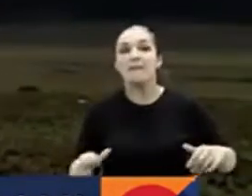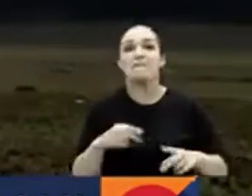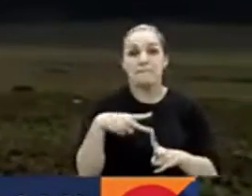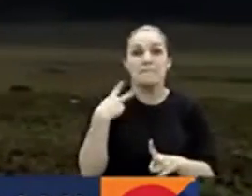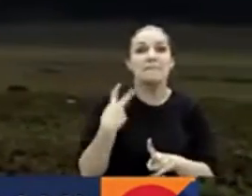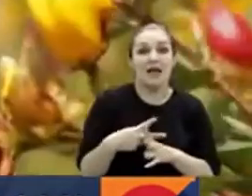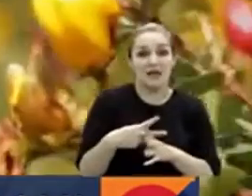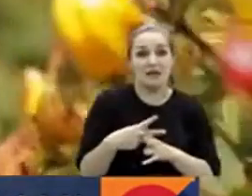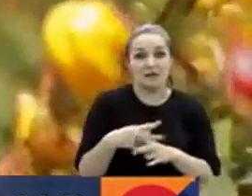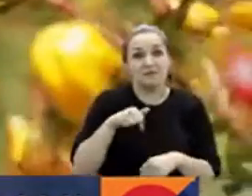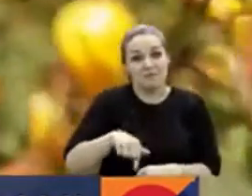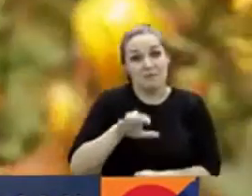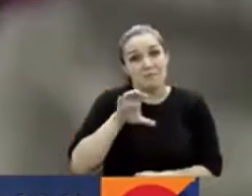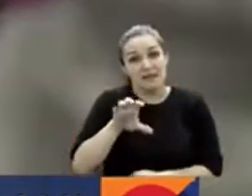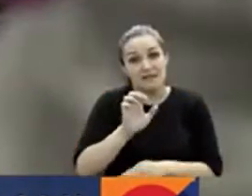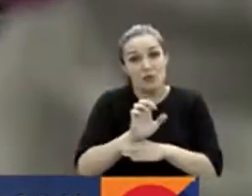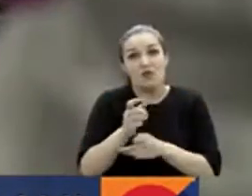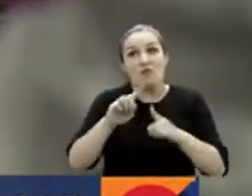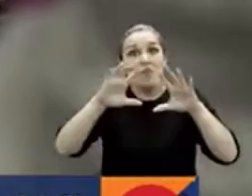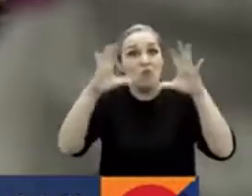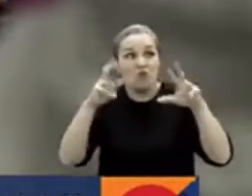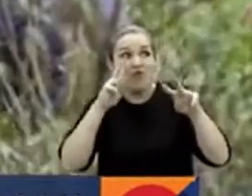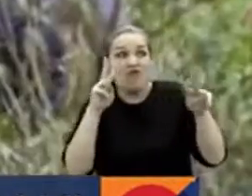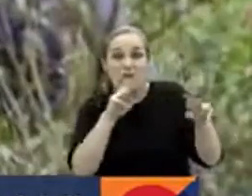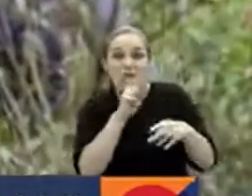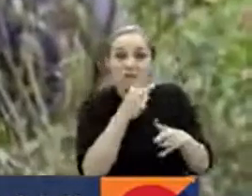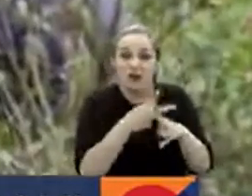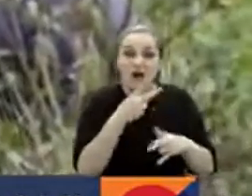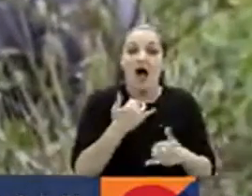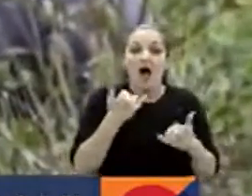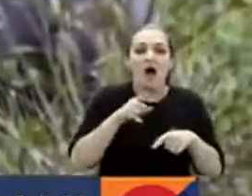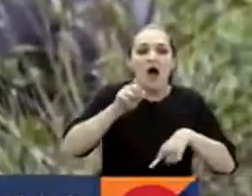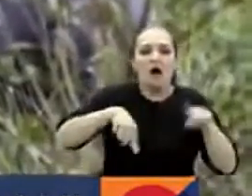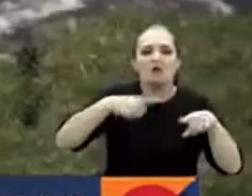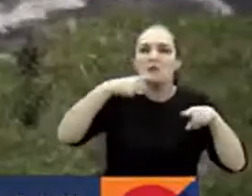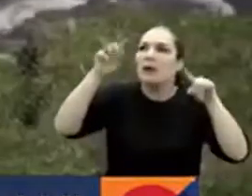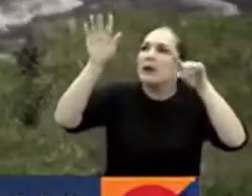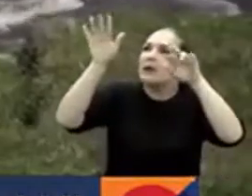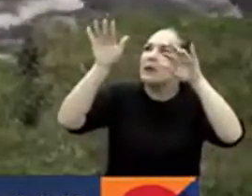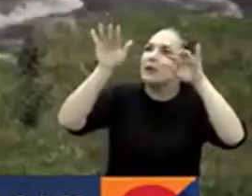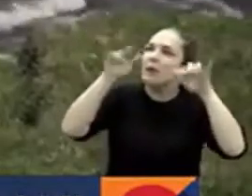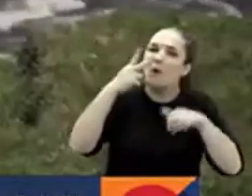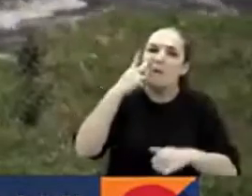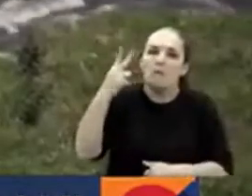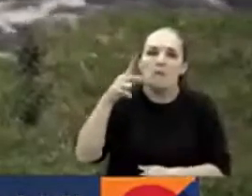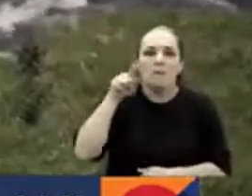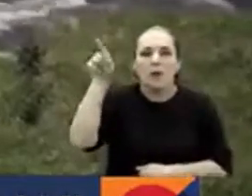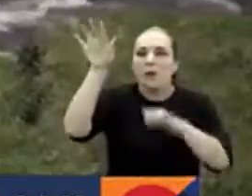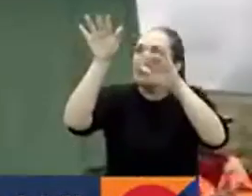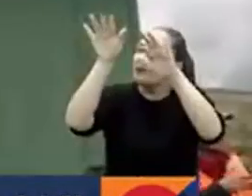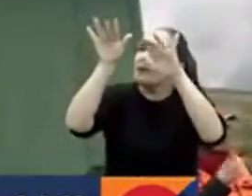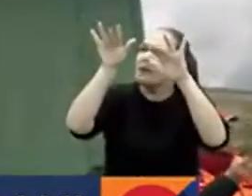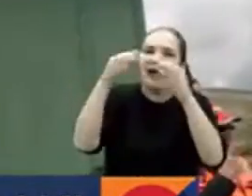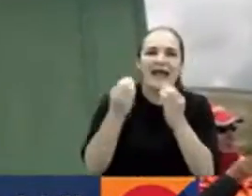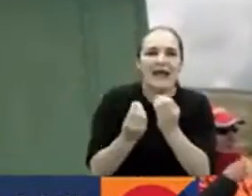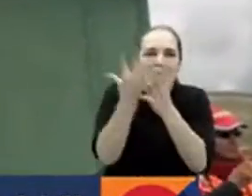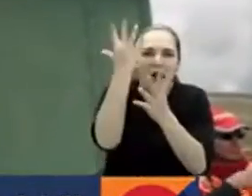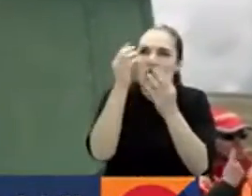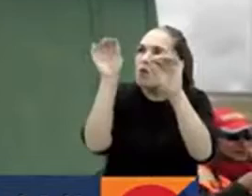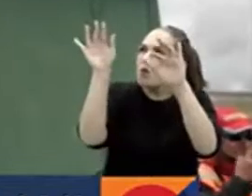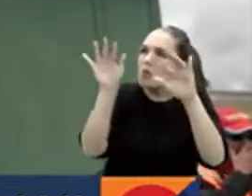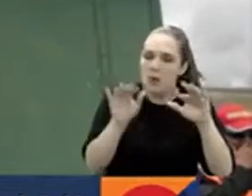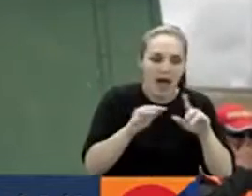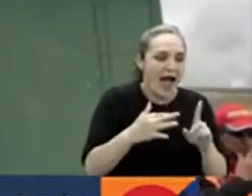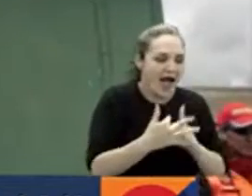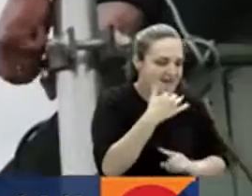peligrosos del mundo, seguro. Campesinos han informado de la caída leve de ceniza sobre sus cultivos y han expresado temor por las